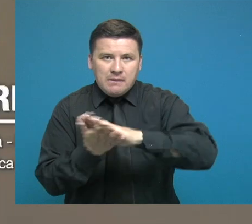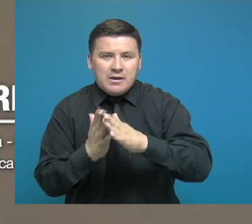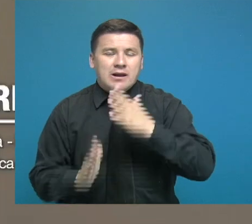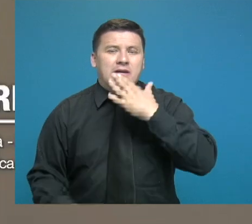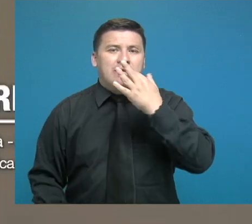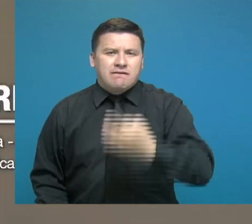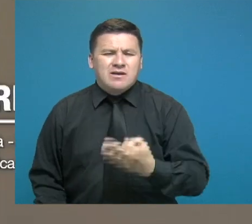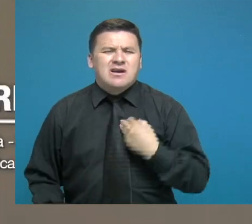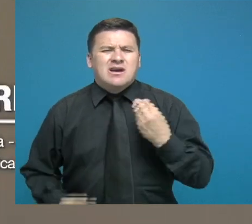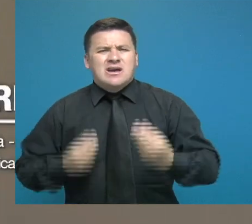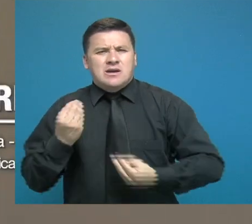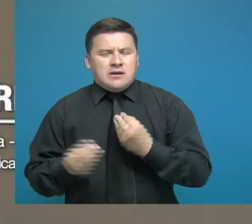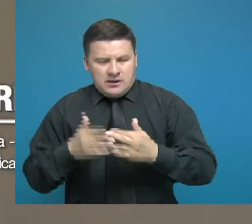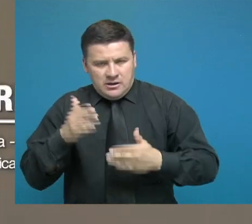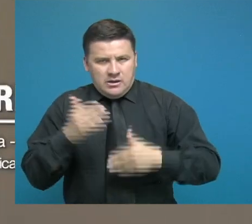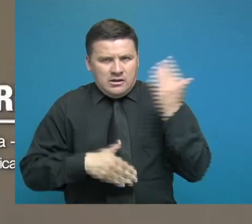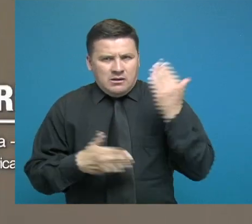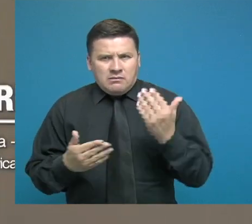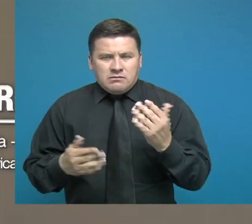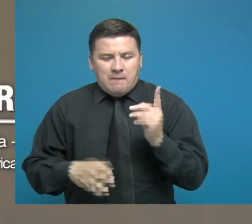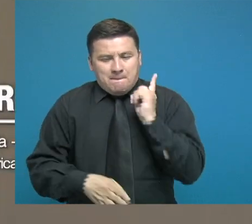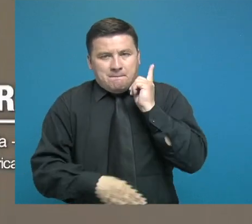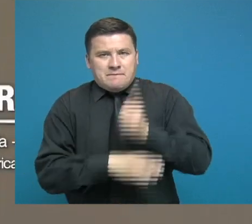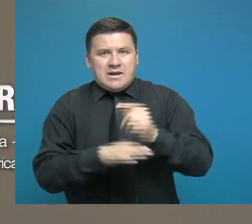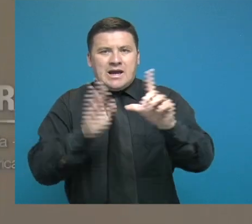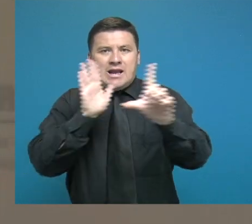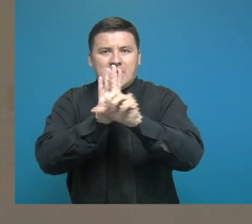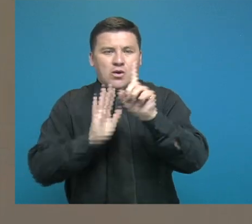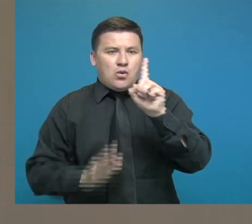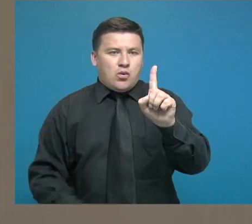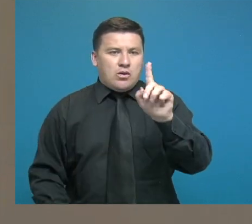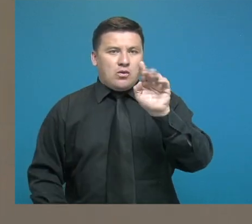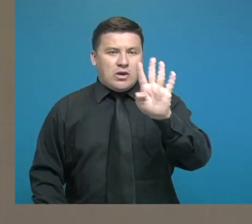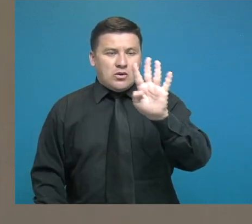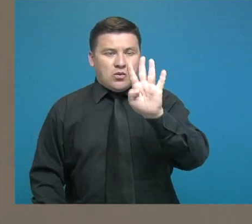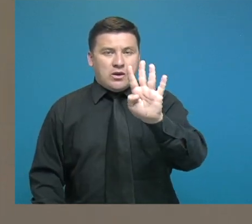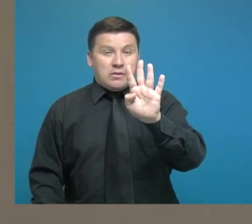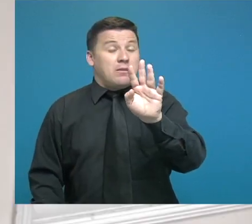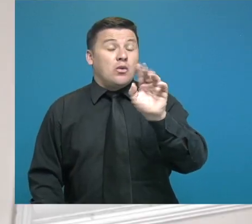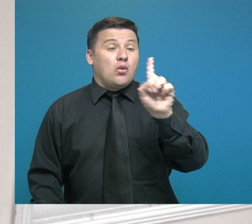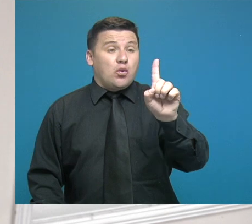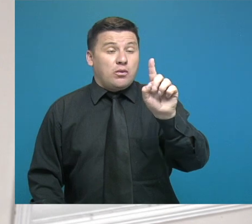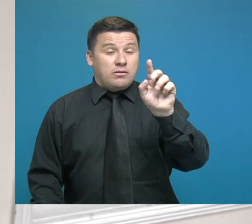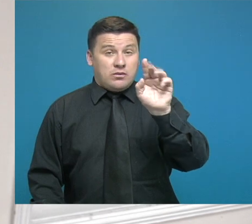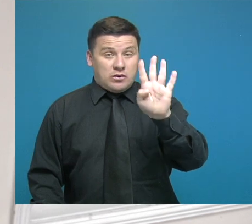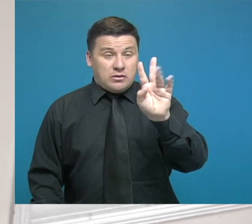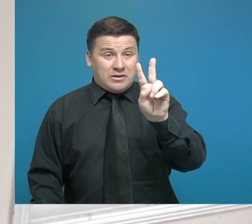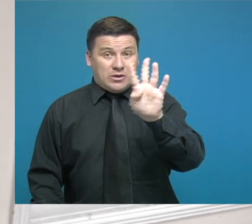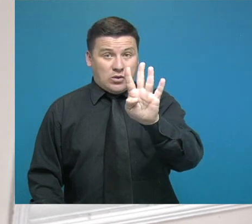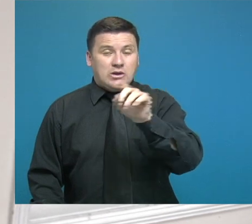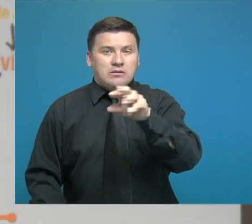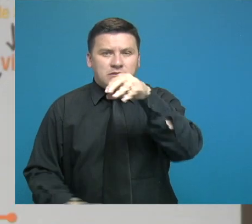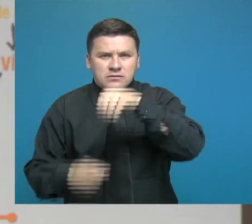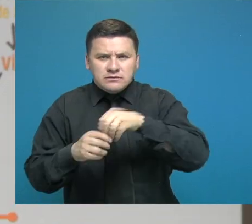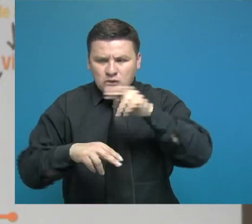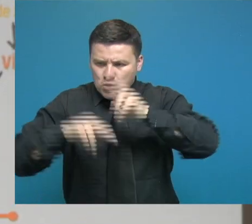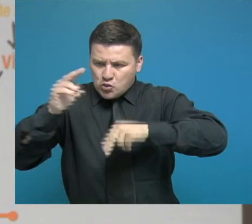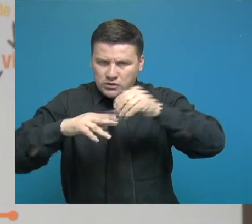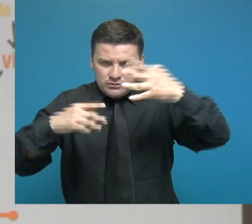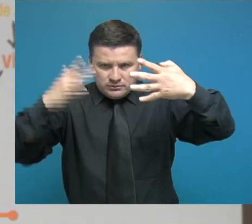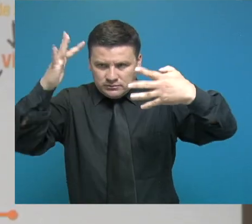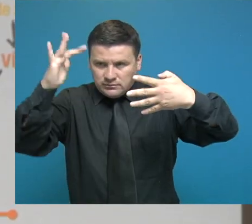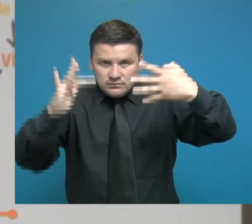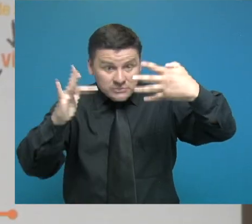Acuerdos para la Verdad, lo que hace a partir de recibir el mandato de la Ley 1424 es la construcción en